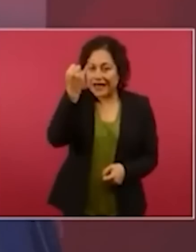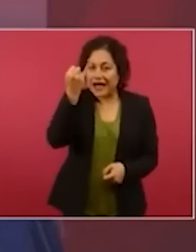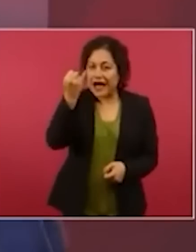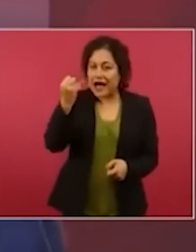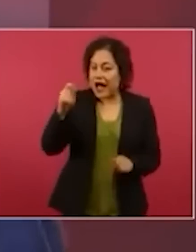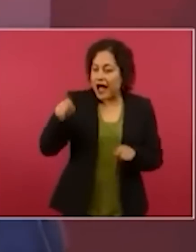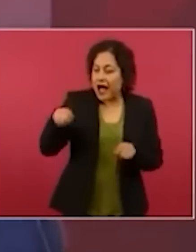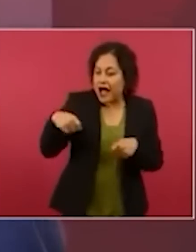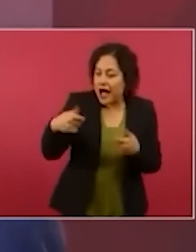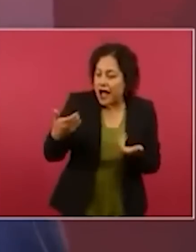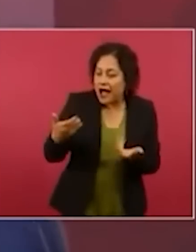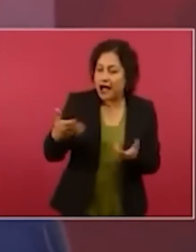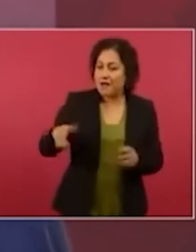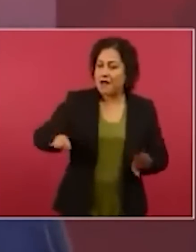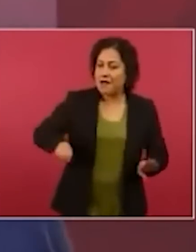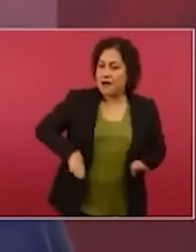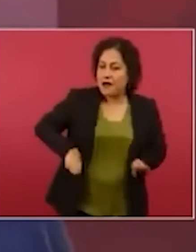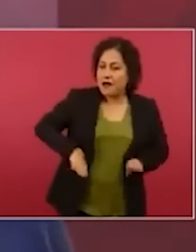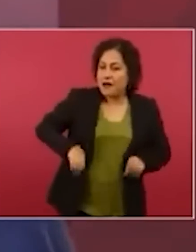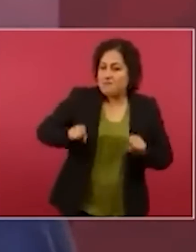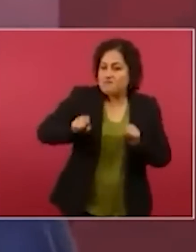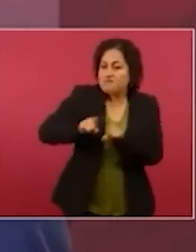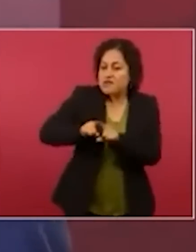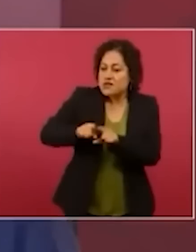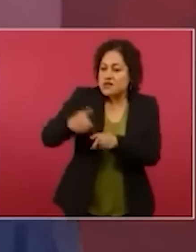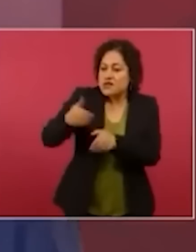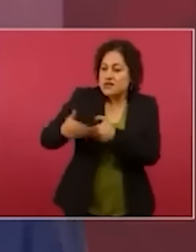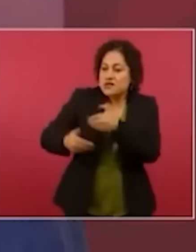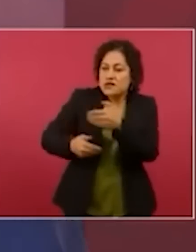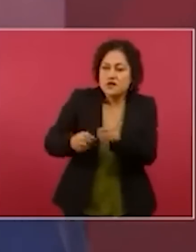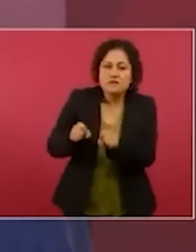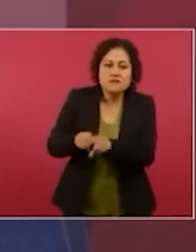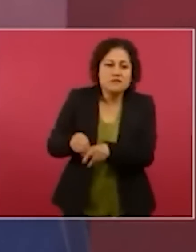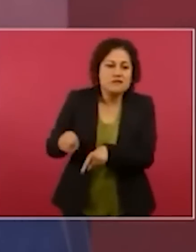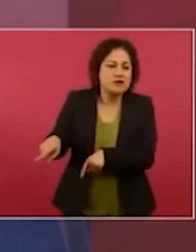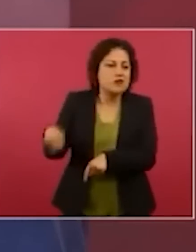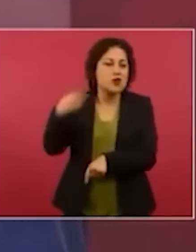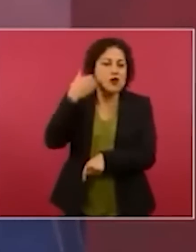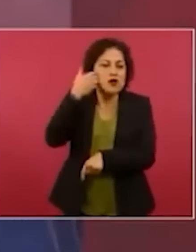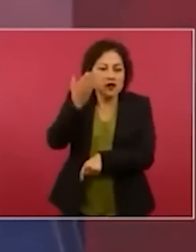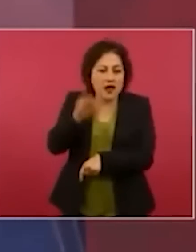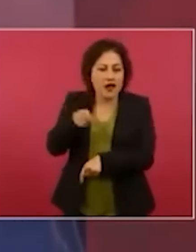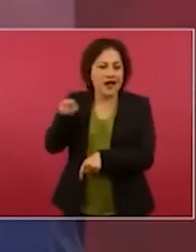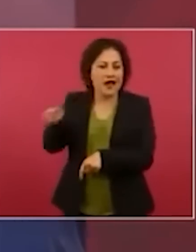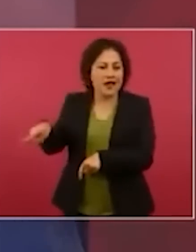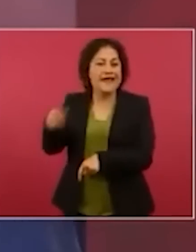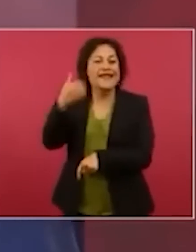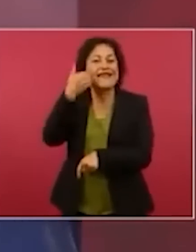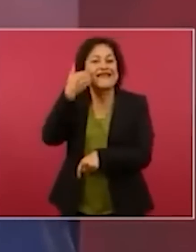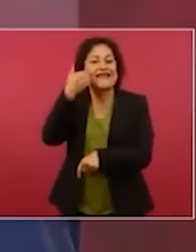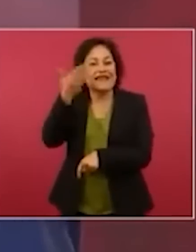que cambien las cosas. El conservador quiere que se mantenga el statu quo,